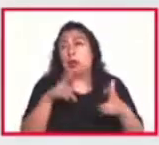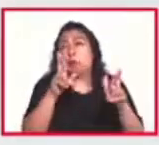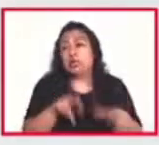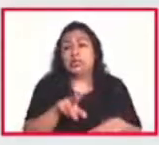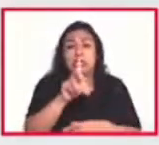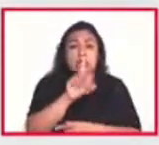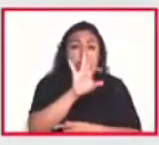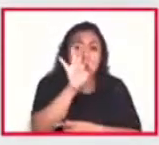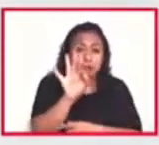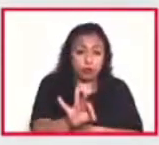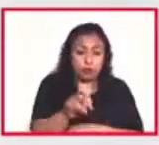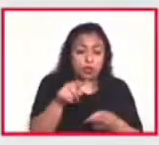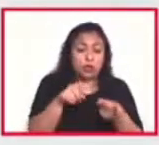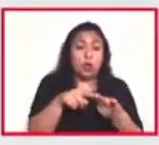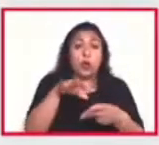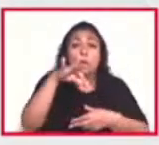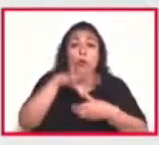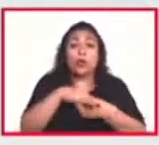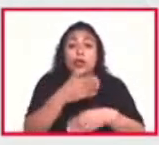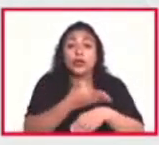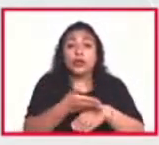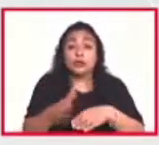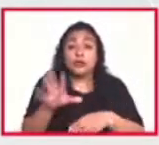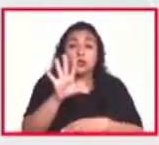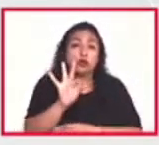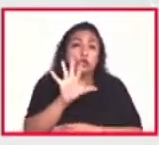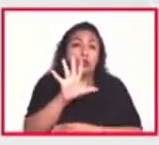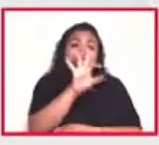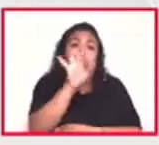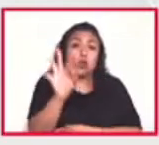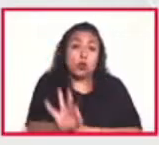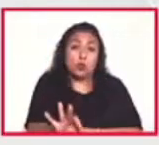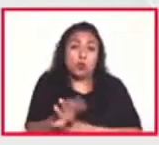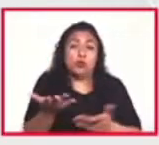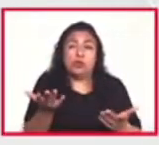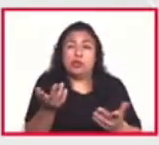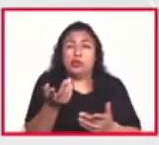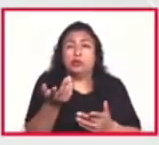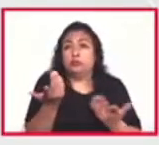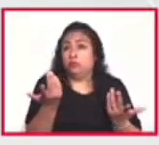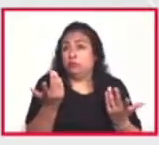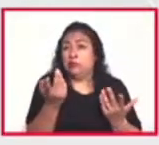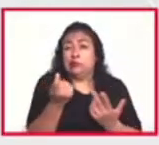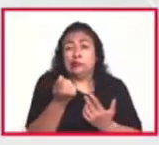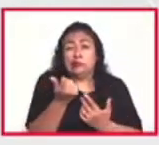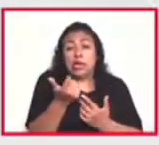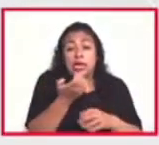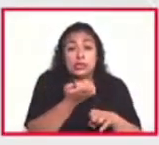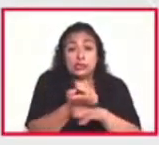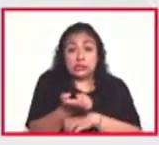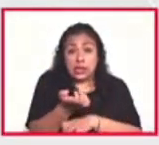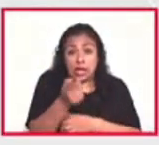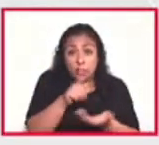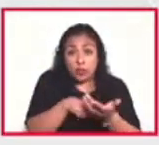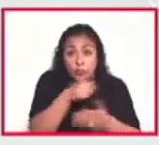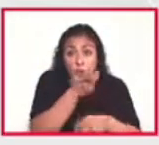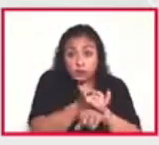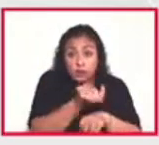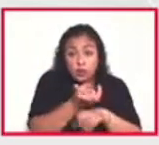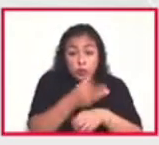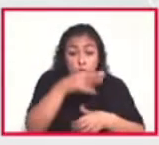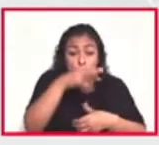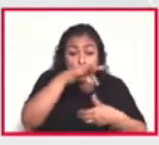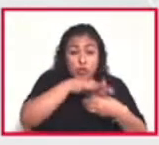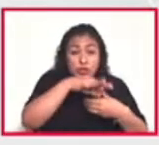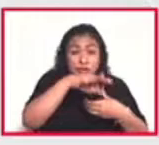30% y los votantes blancos representan 45%. Es un caso de un estado donde los votantes hispanos, los